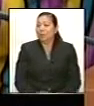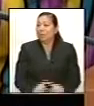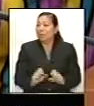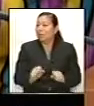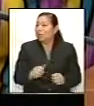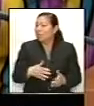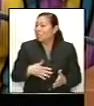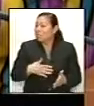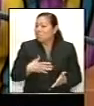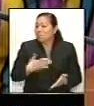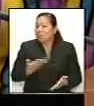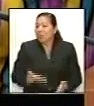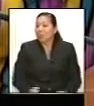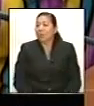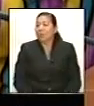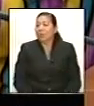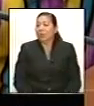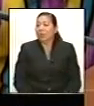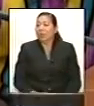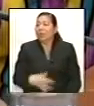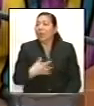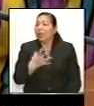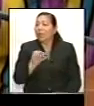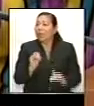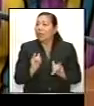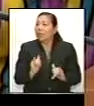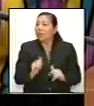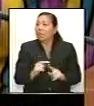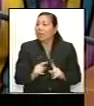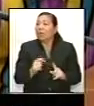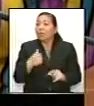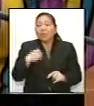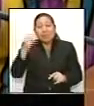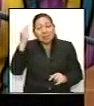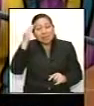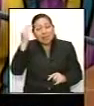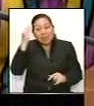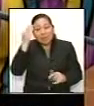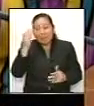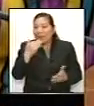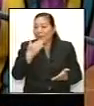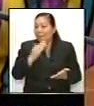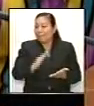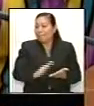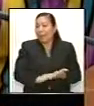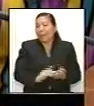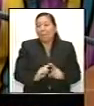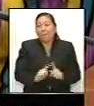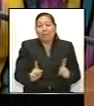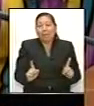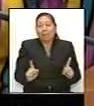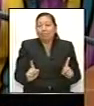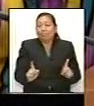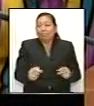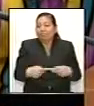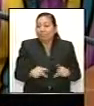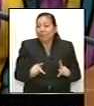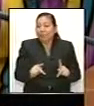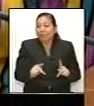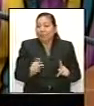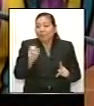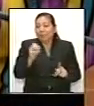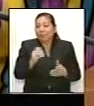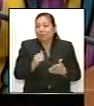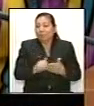no pudieron atenderme en el sentido que yo quería dejar una ocurrencia, porque yo sabía que eso no era un delito, pero no me permitieron dejar una